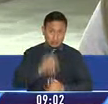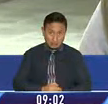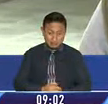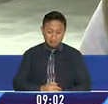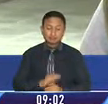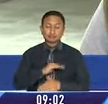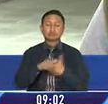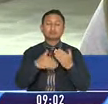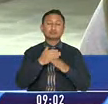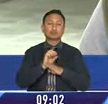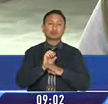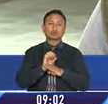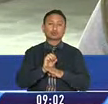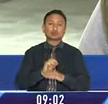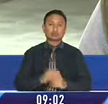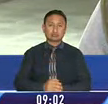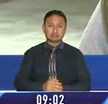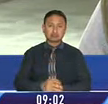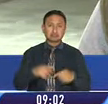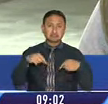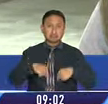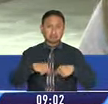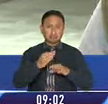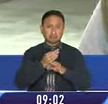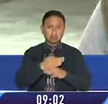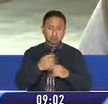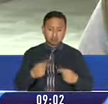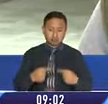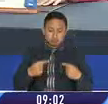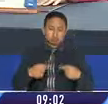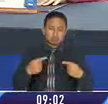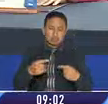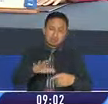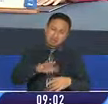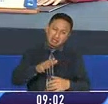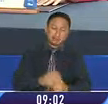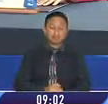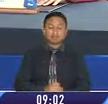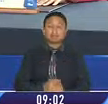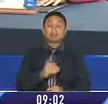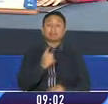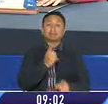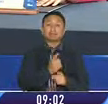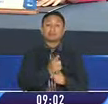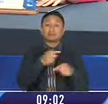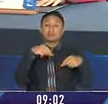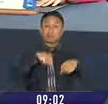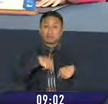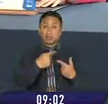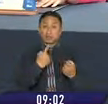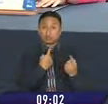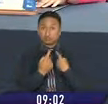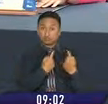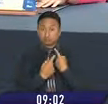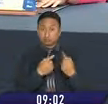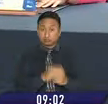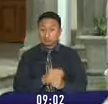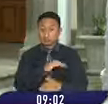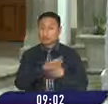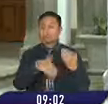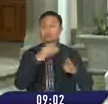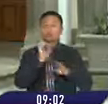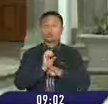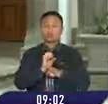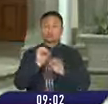todo el territorio nacional, que ha venido funcionando a medias. Y es por eso que se abrirán las mesas de diálogo que serán a nivel